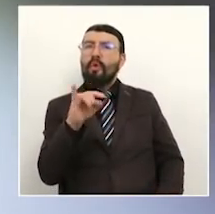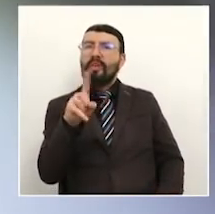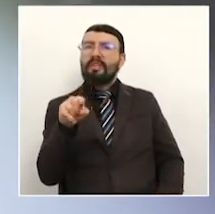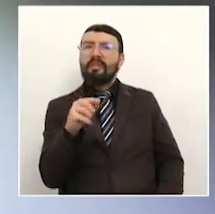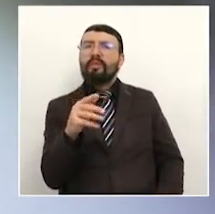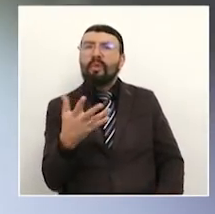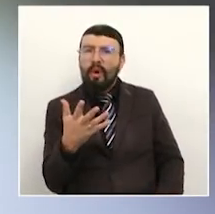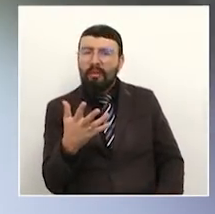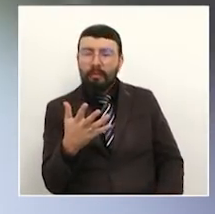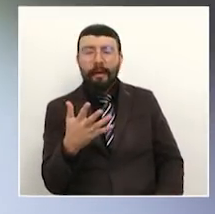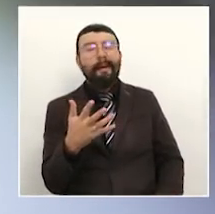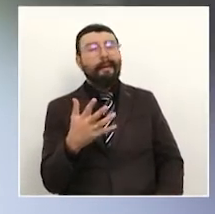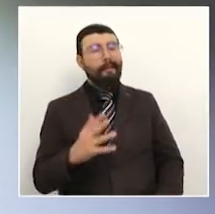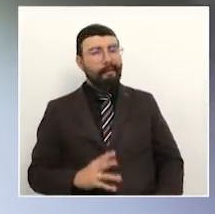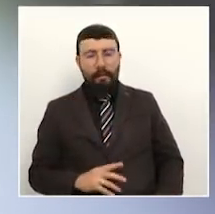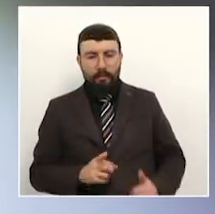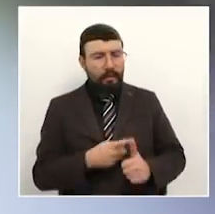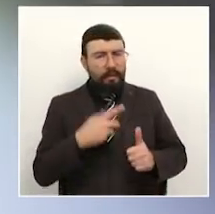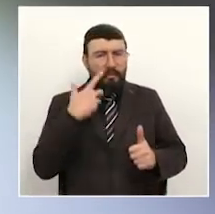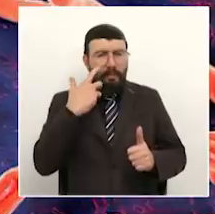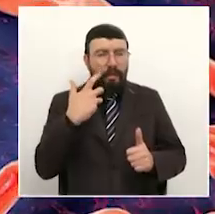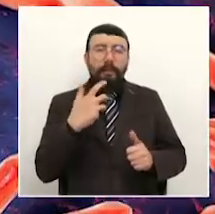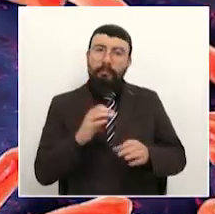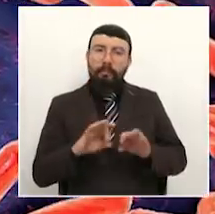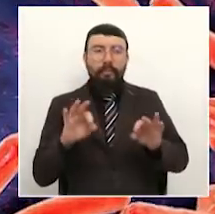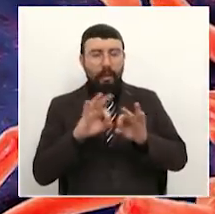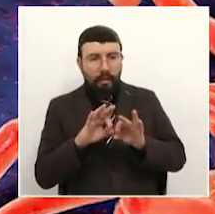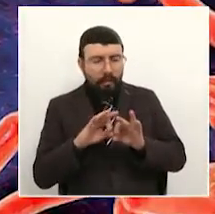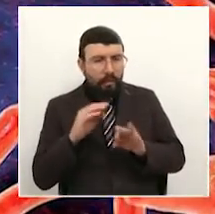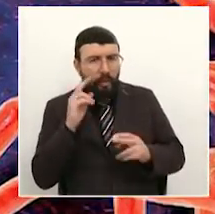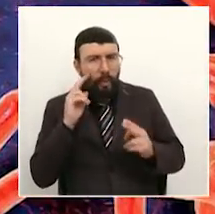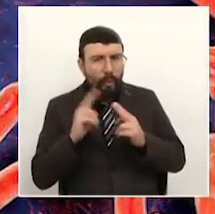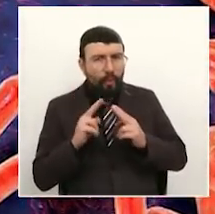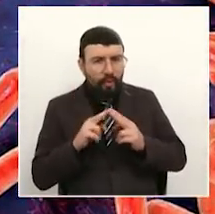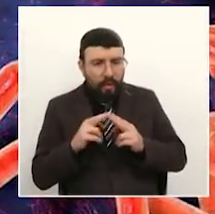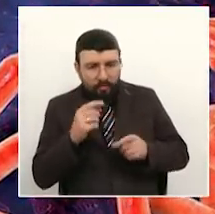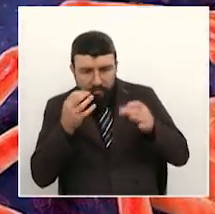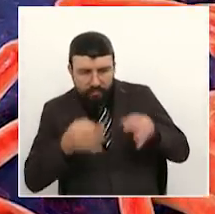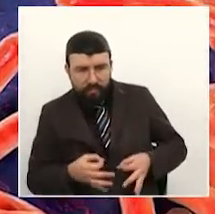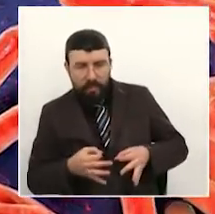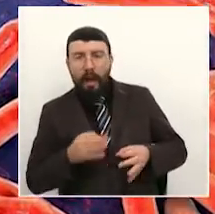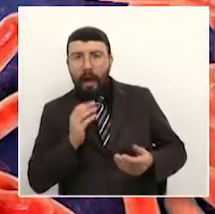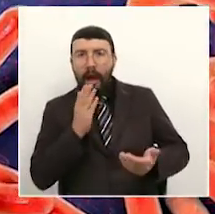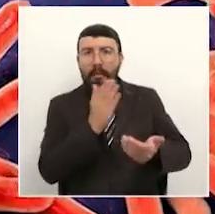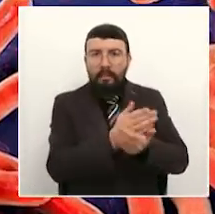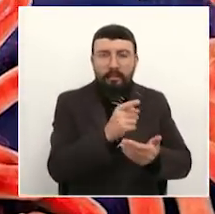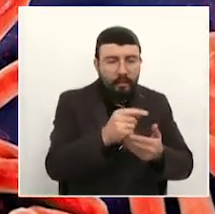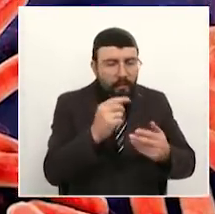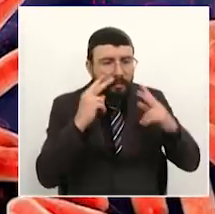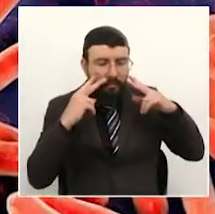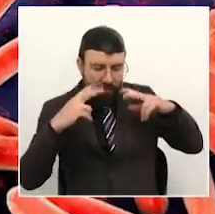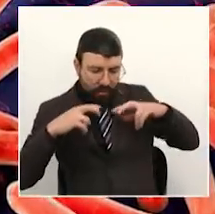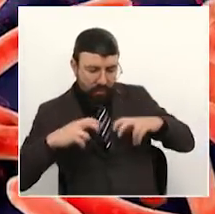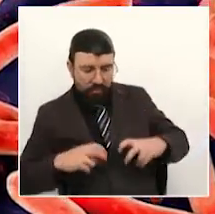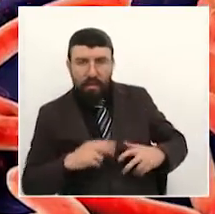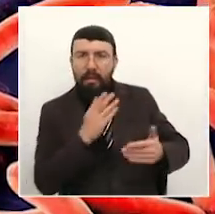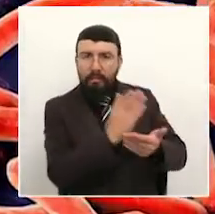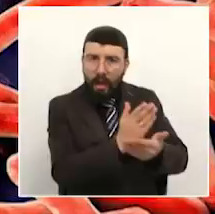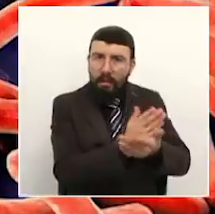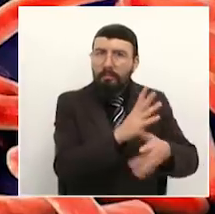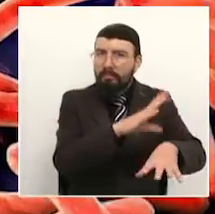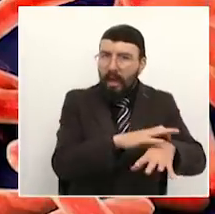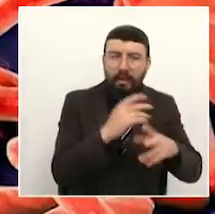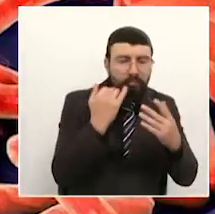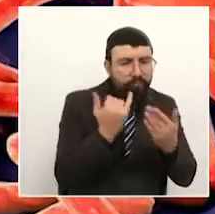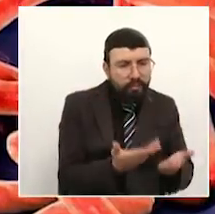prevención de la tuberculosis es el diagnóstico precoz y el tratamiento con esquemas terapéuticos adecuados de todos los casos para